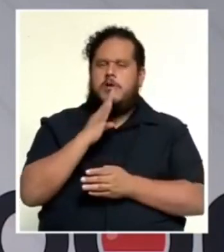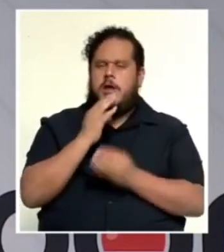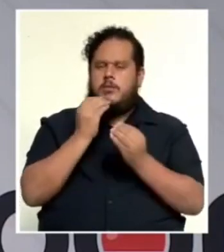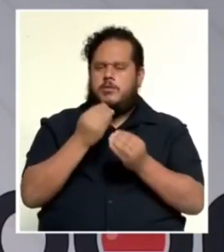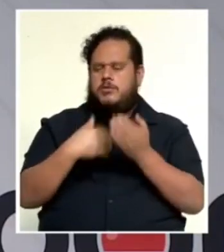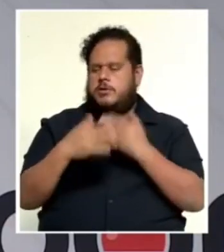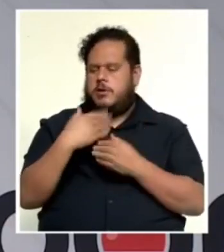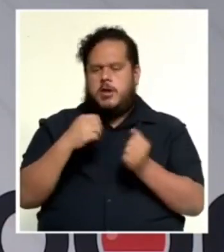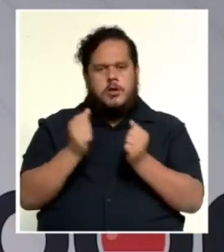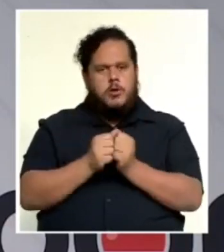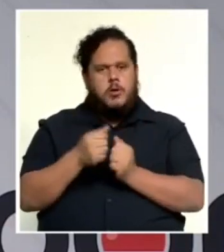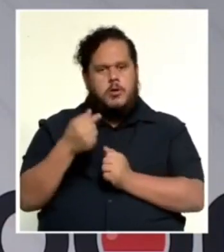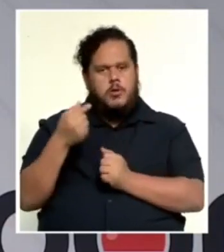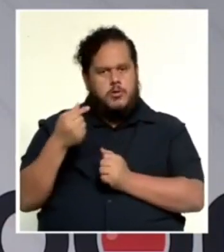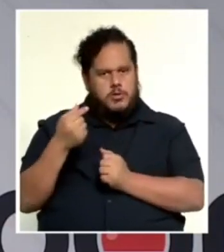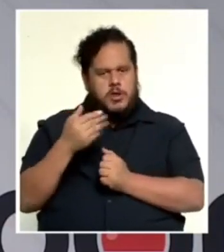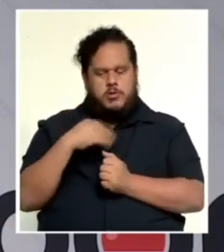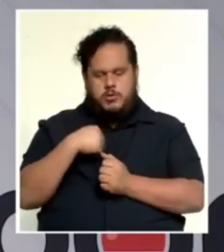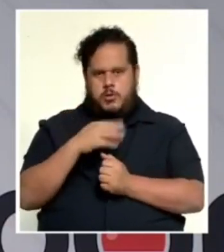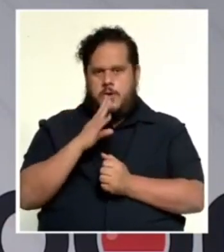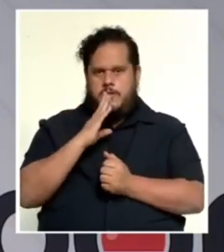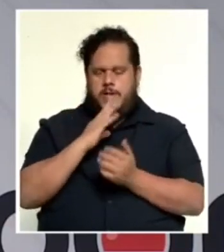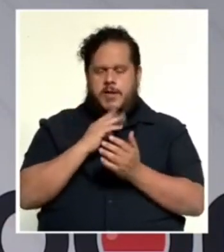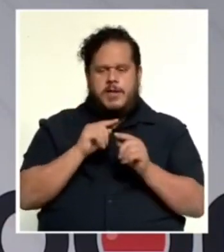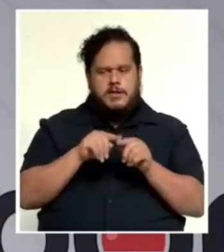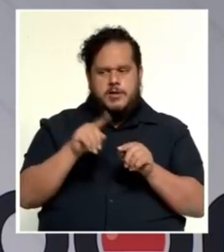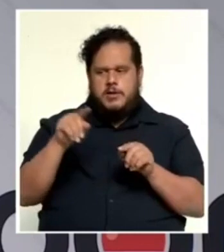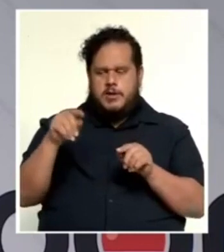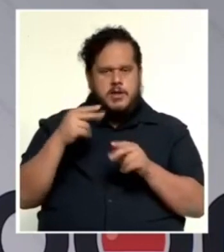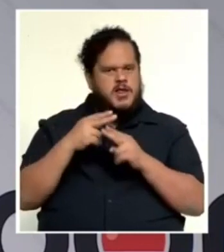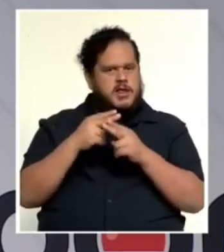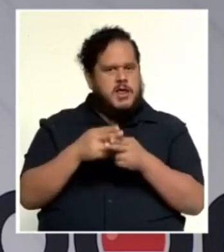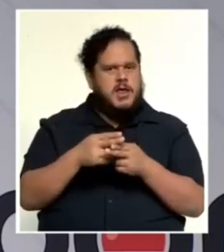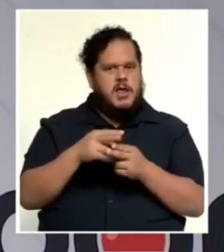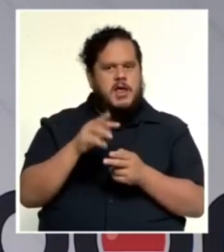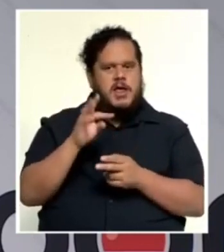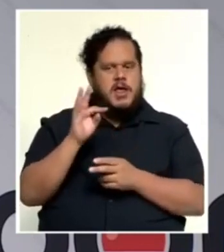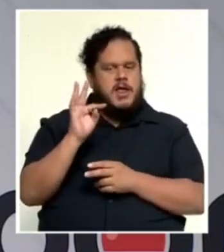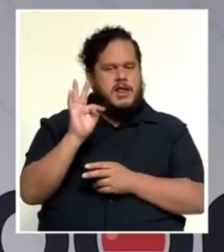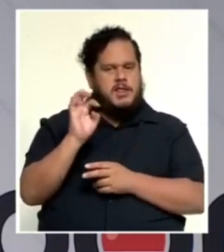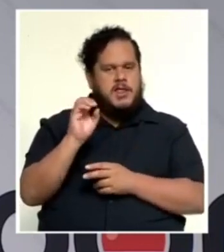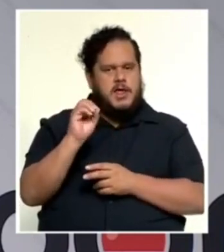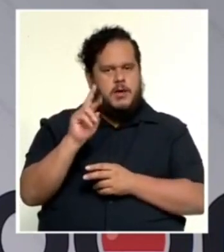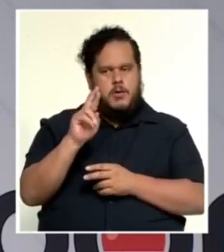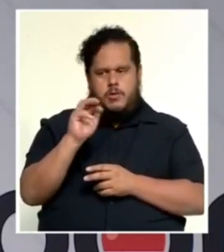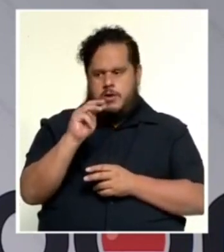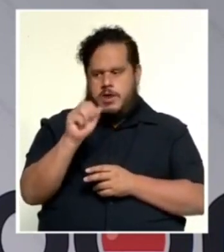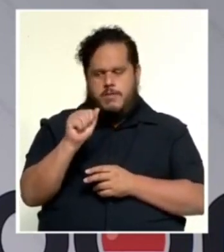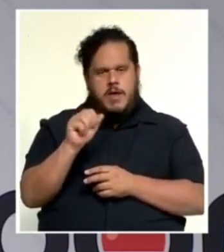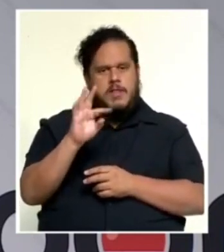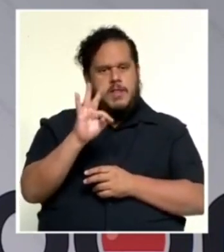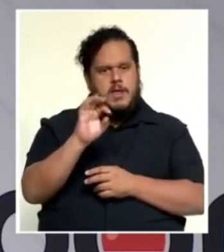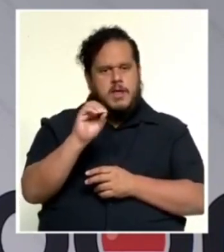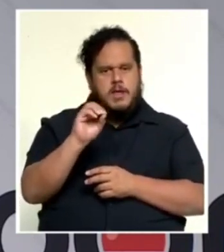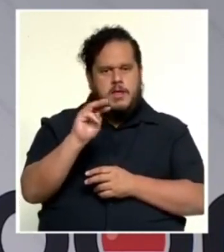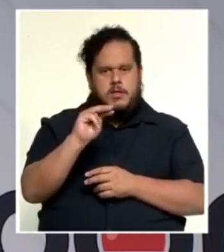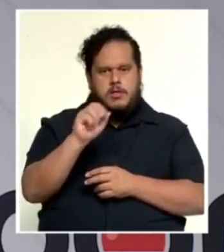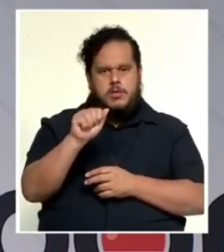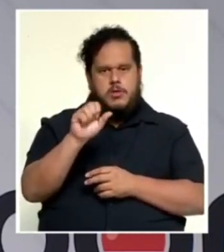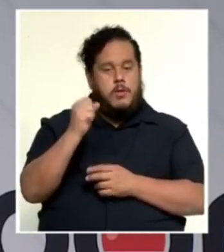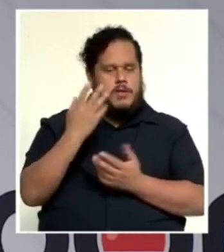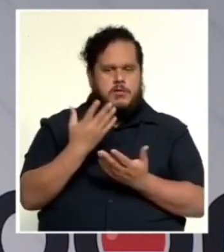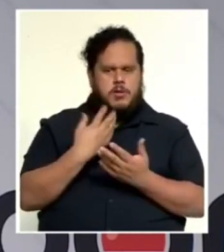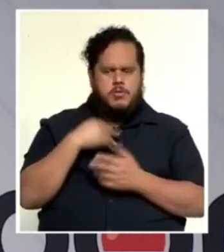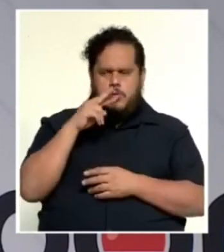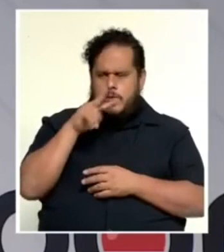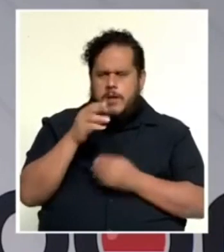con Gustavo, y es lo que en la estadística se denomina como el teorema de Thomas. Cuando uno empieza a ver varias encuestas con una